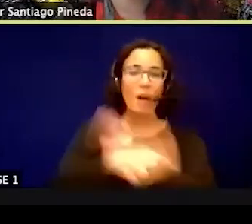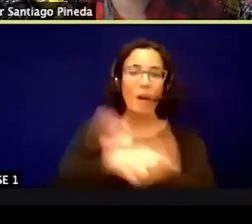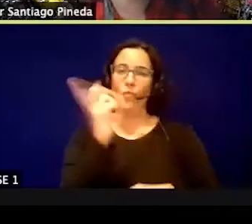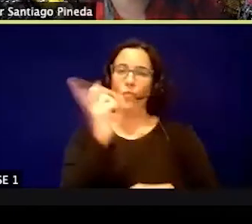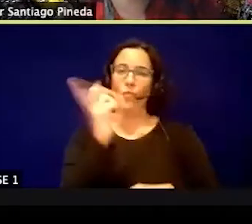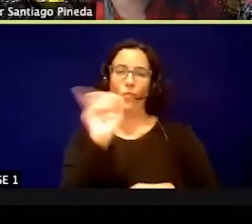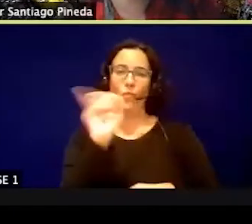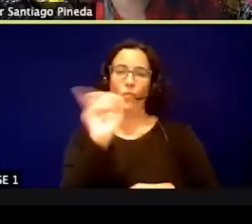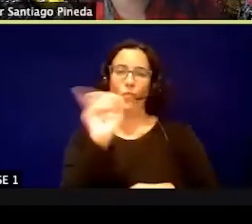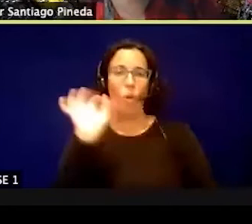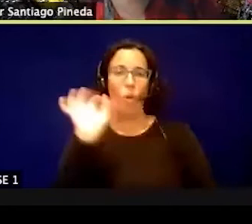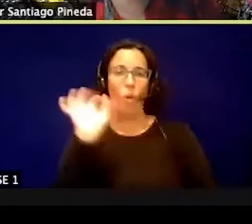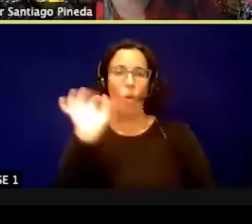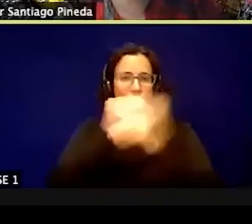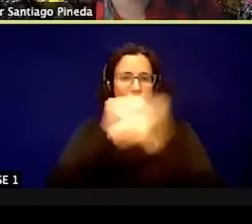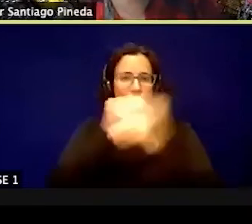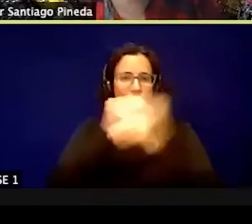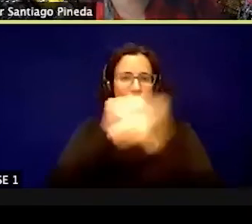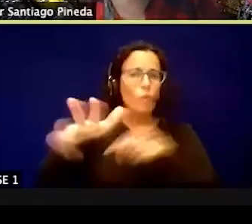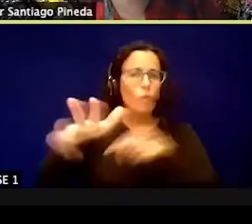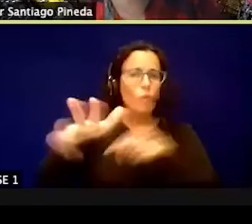en la sociedad.